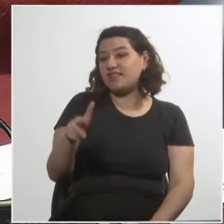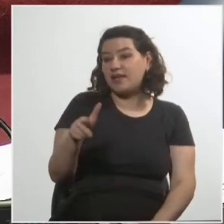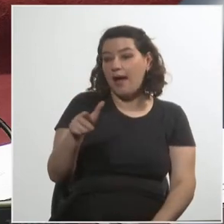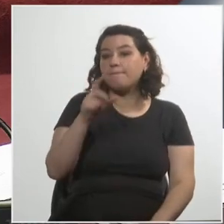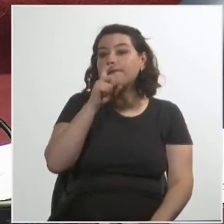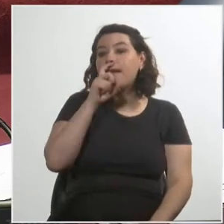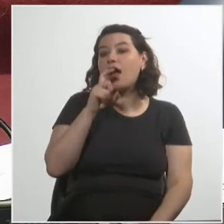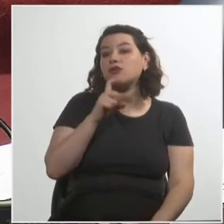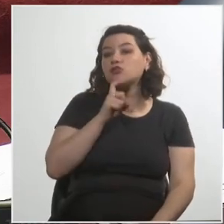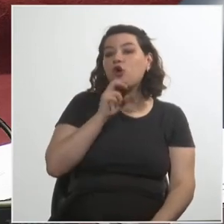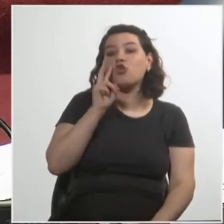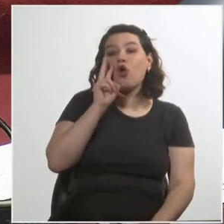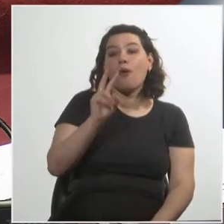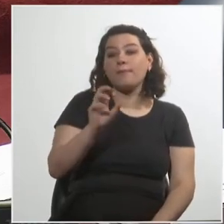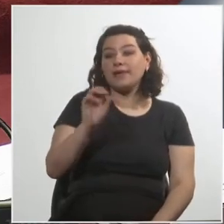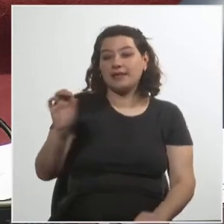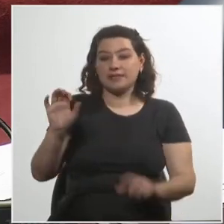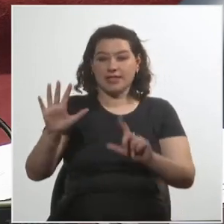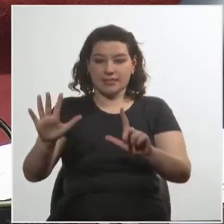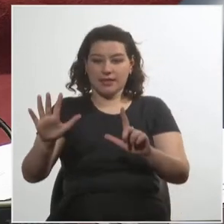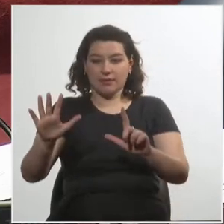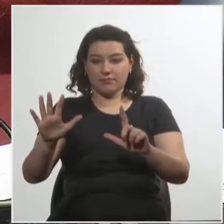de marzo del 2007